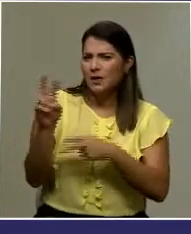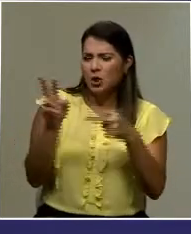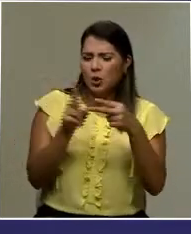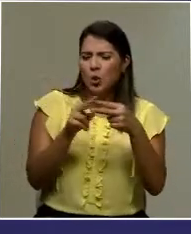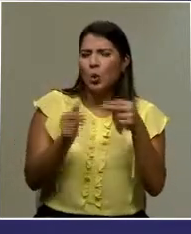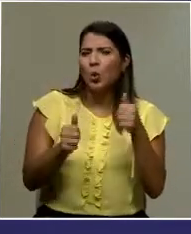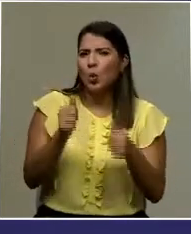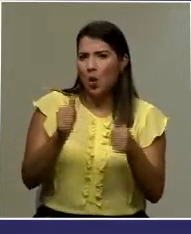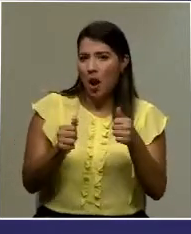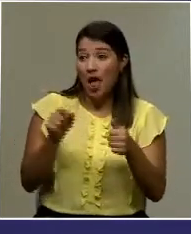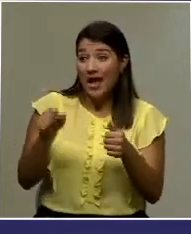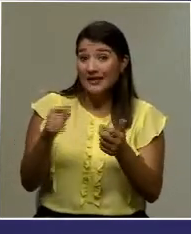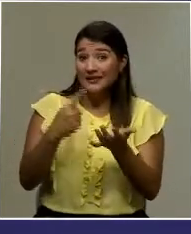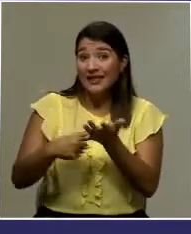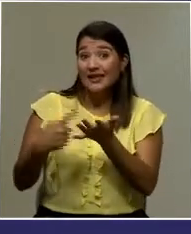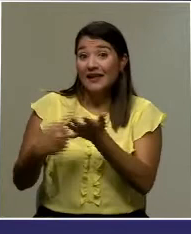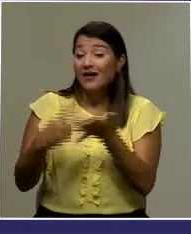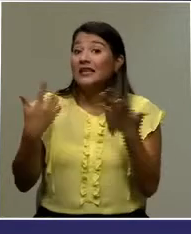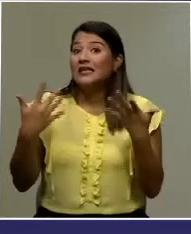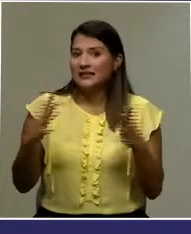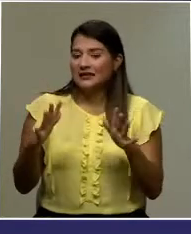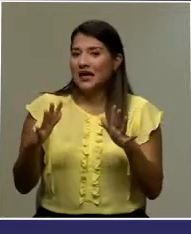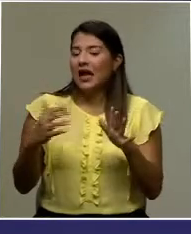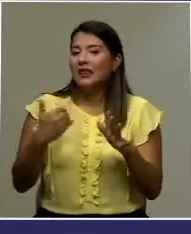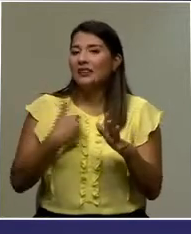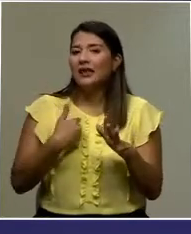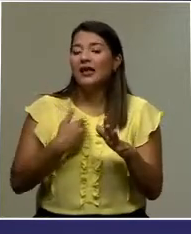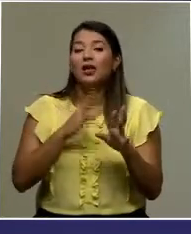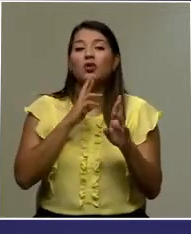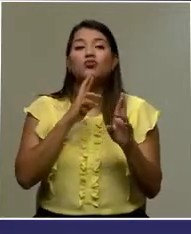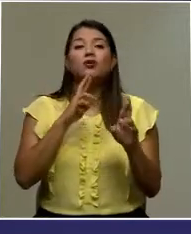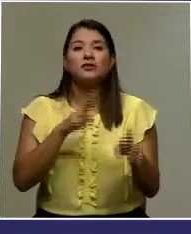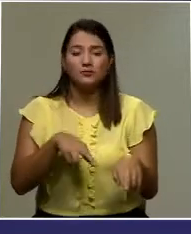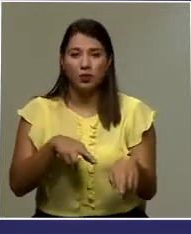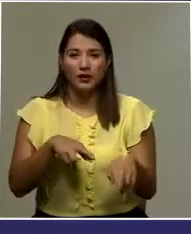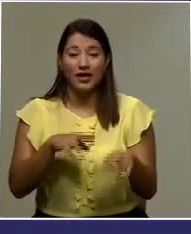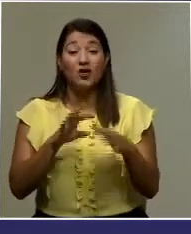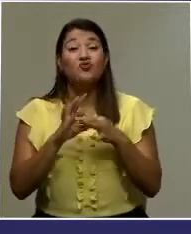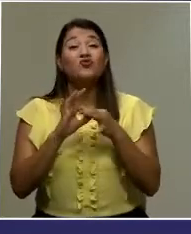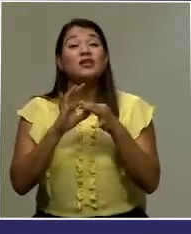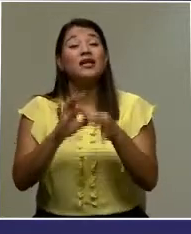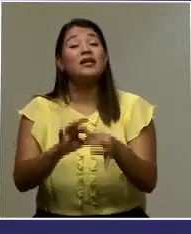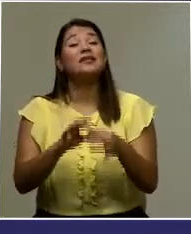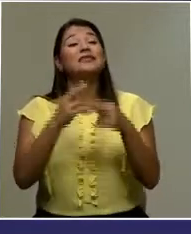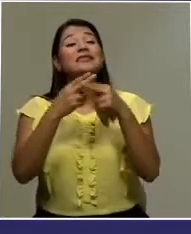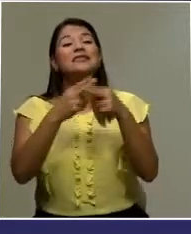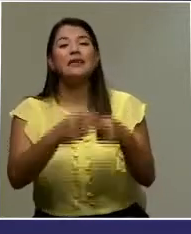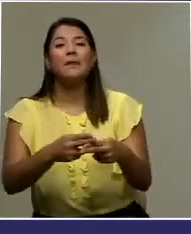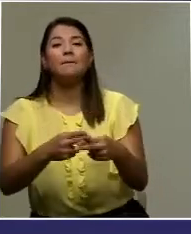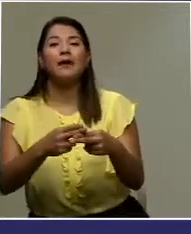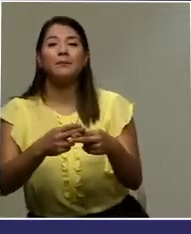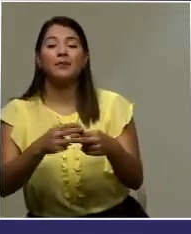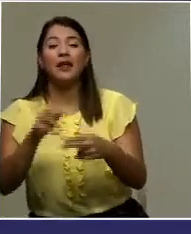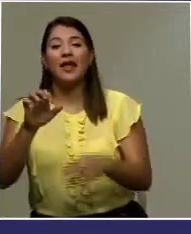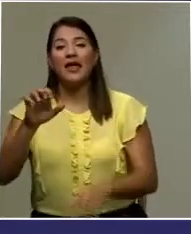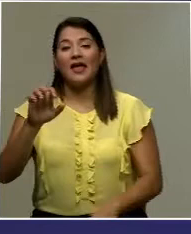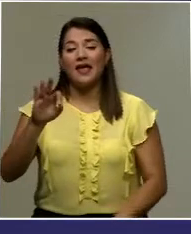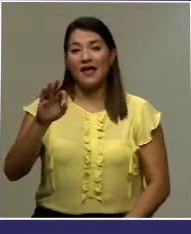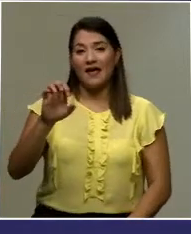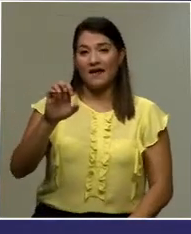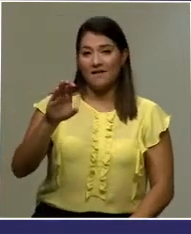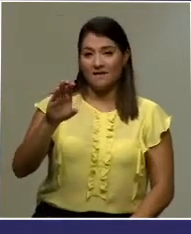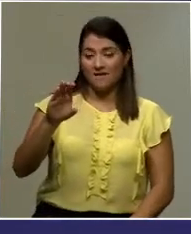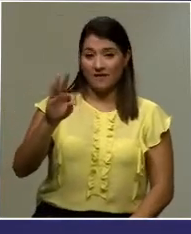acaba de llegar a una conclusión sobre el llamado efecto aerosol. ¿Podemos